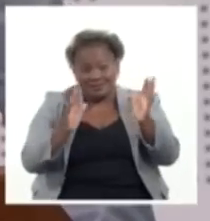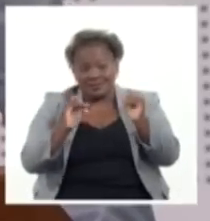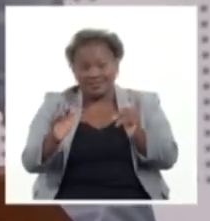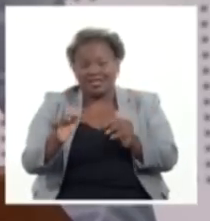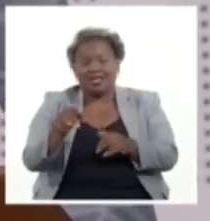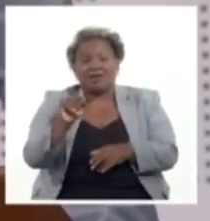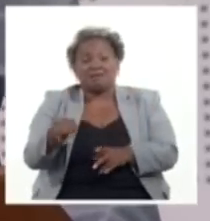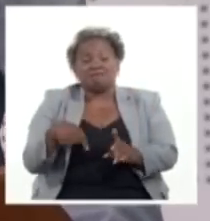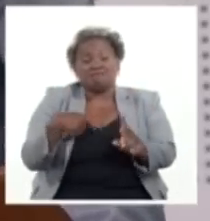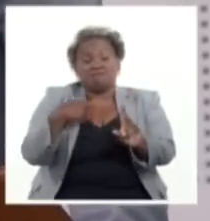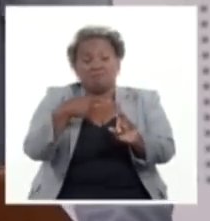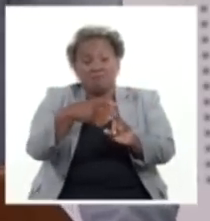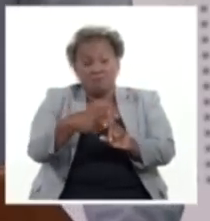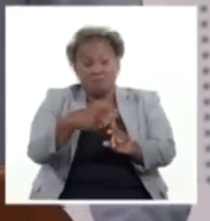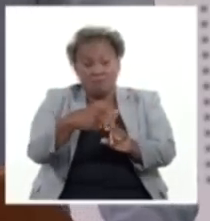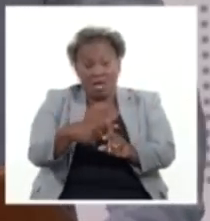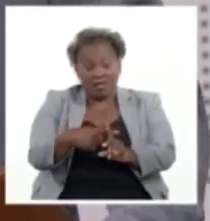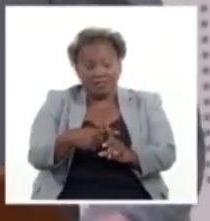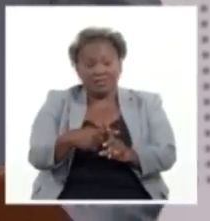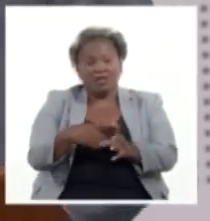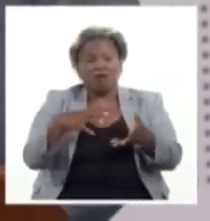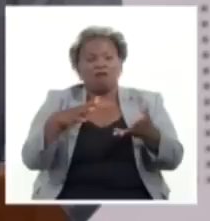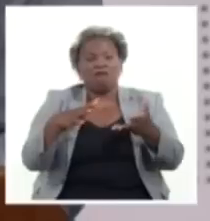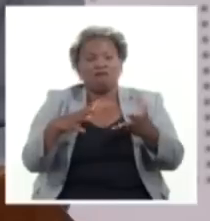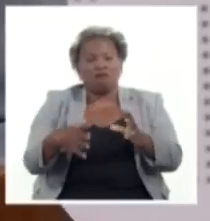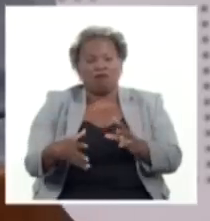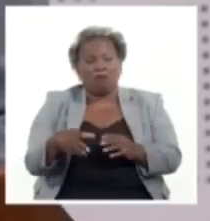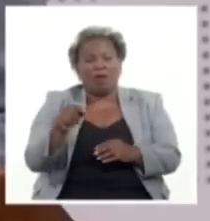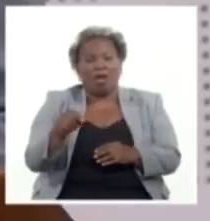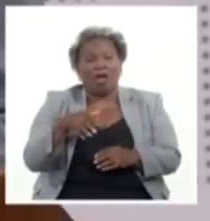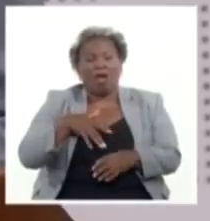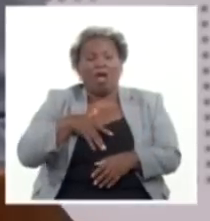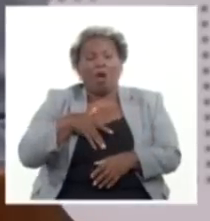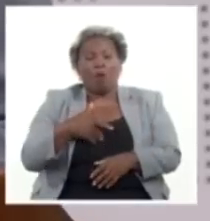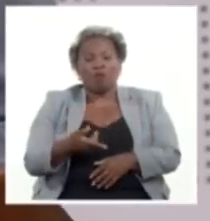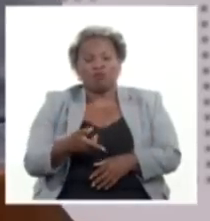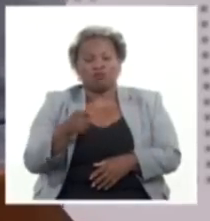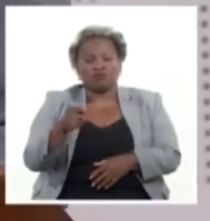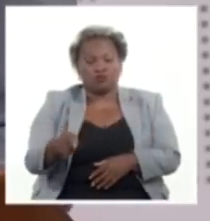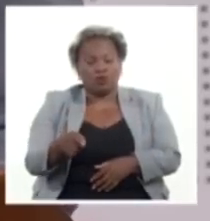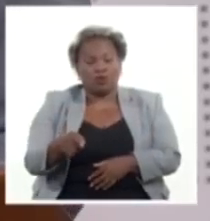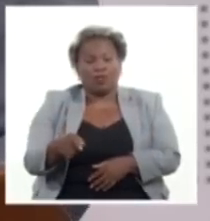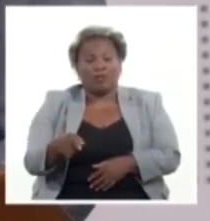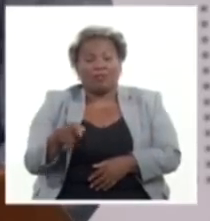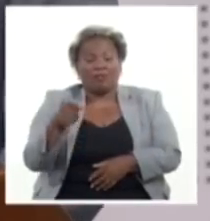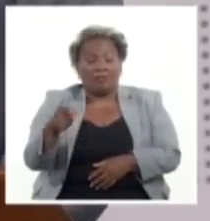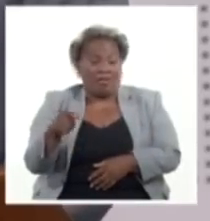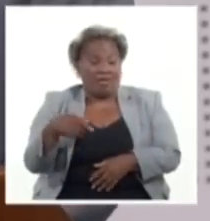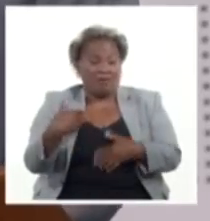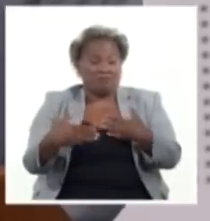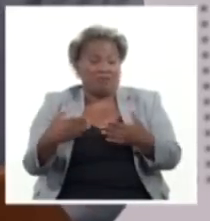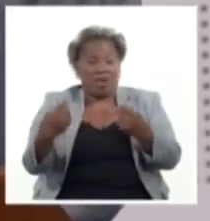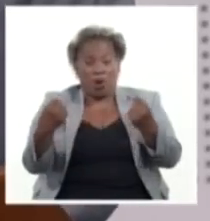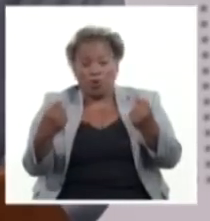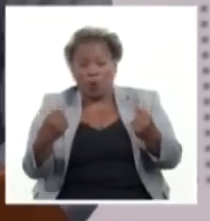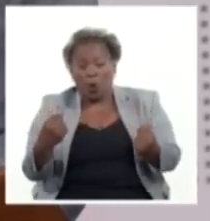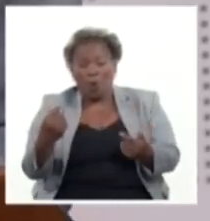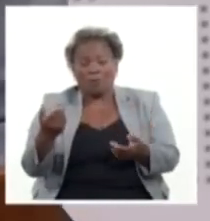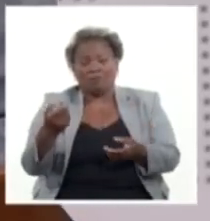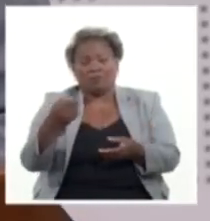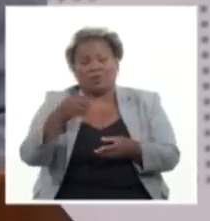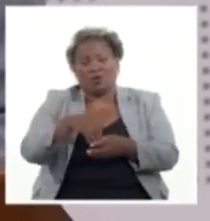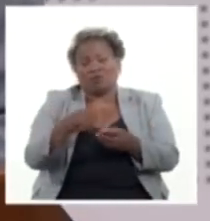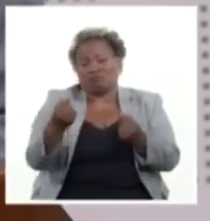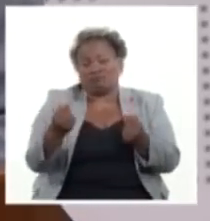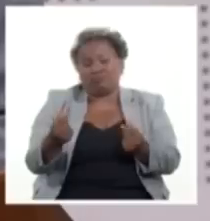lo que se suma la perniciosa tendencia a abusar del desproporcionado poder económico y financiero de